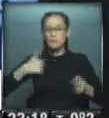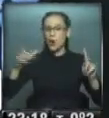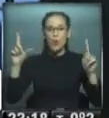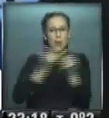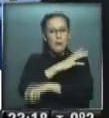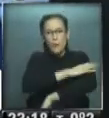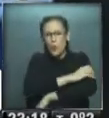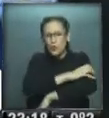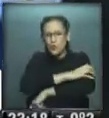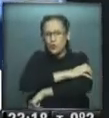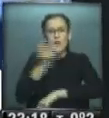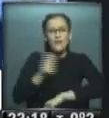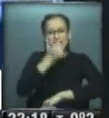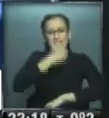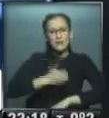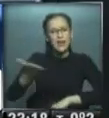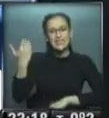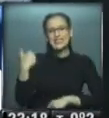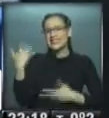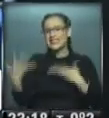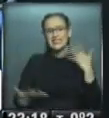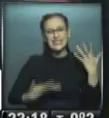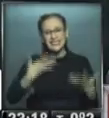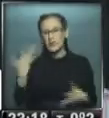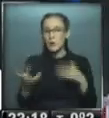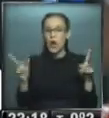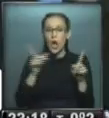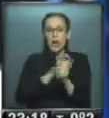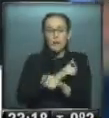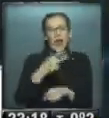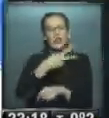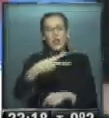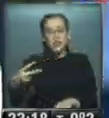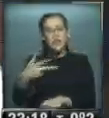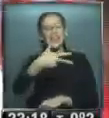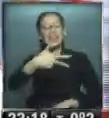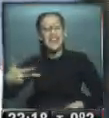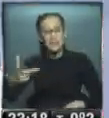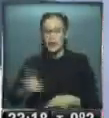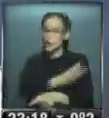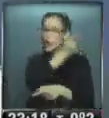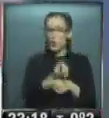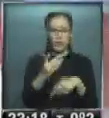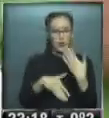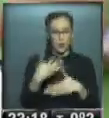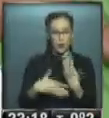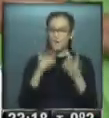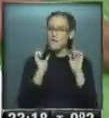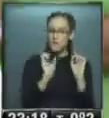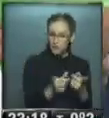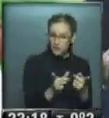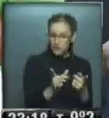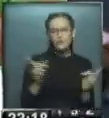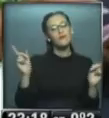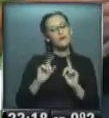el pasado fin de semana en el partido frente al Almería. De esta manera estará entre 2 y 3 semanas afuera de las canchas. Obviamente no va a